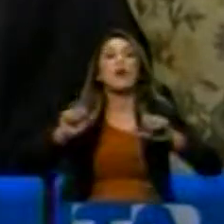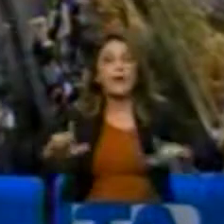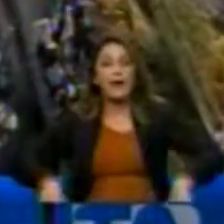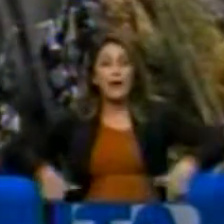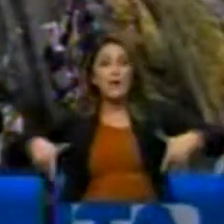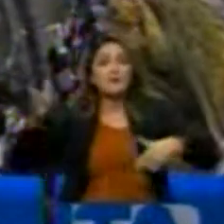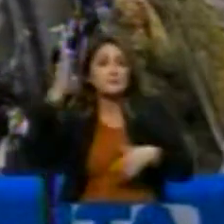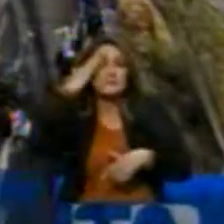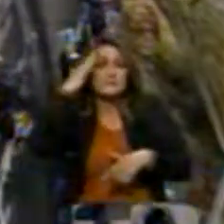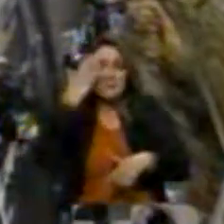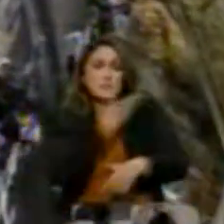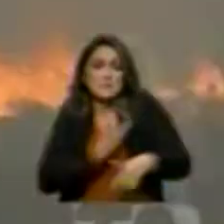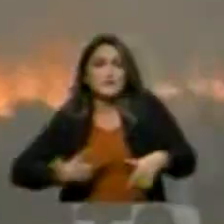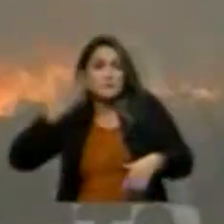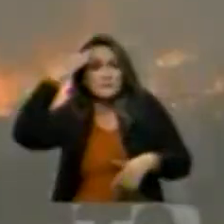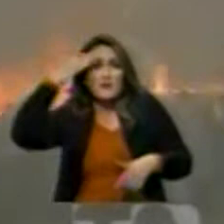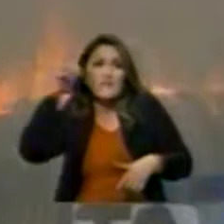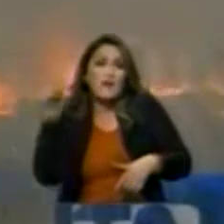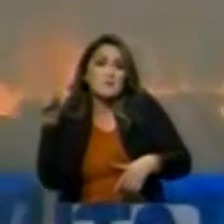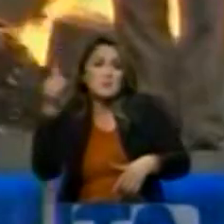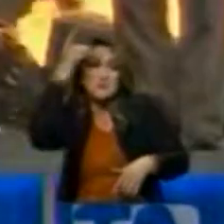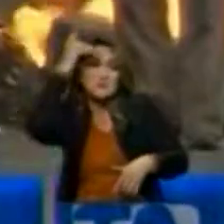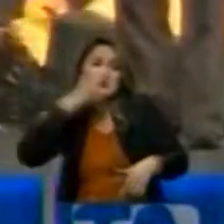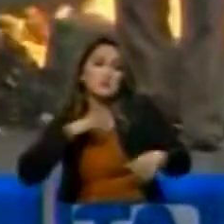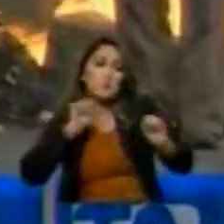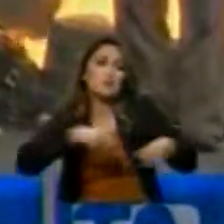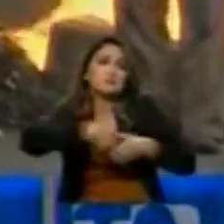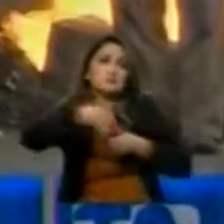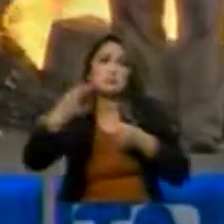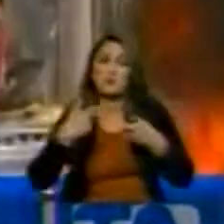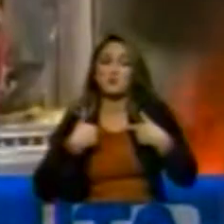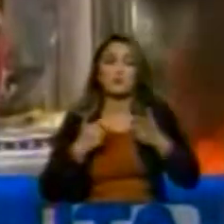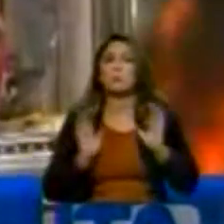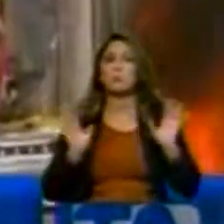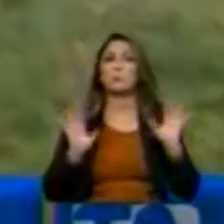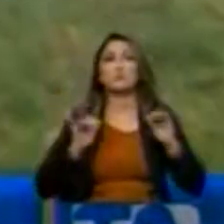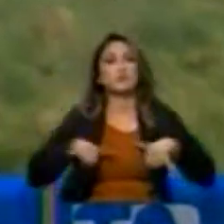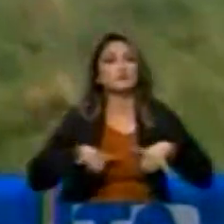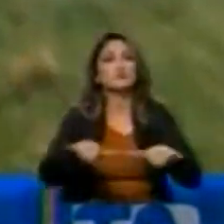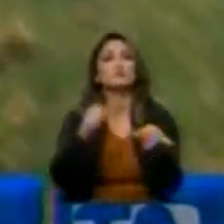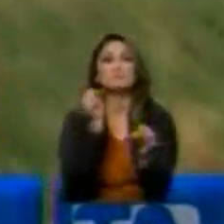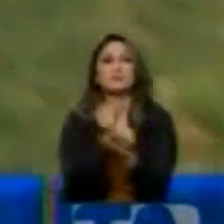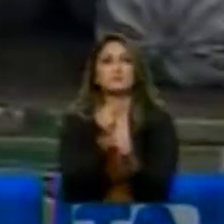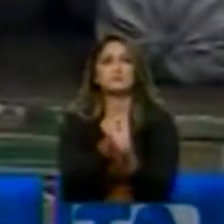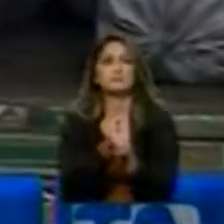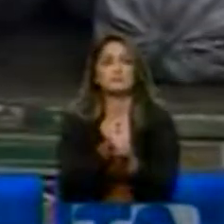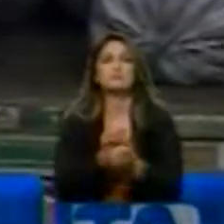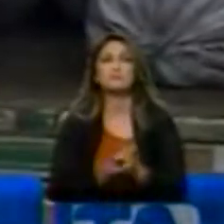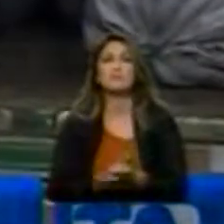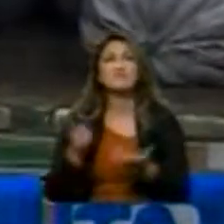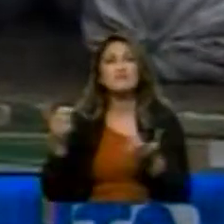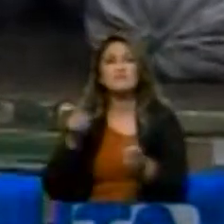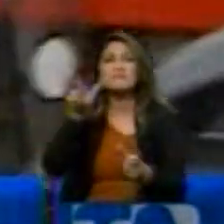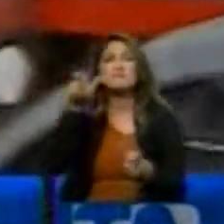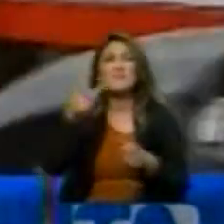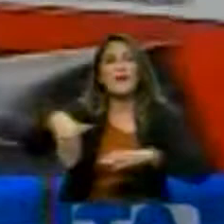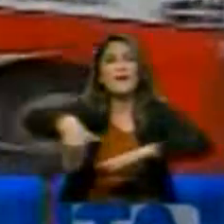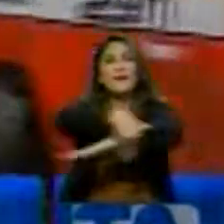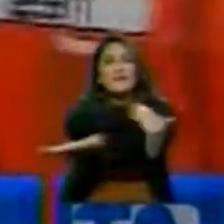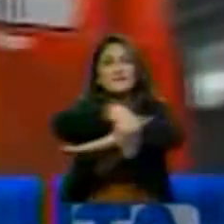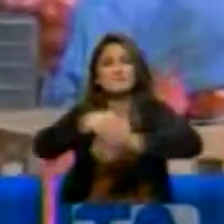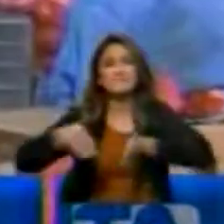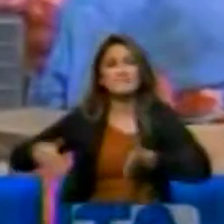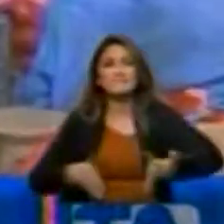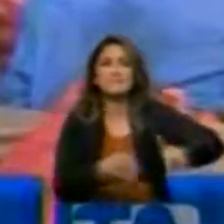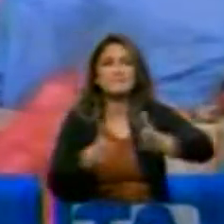cargo. 132 carreteras fueron bloqueadas, lo que impidió el paso de medicinas, alimentos, combustible, afectando así a